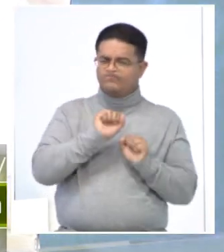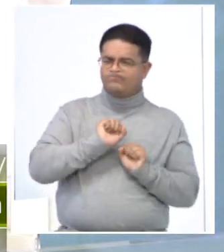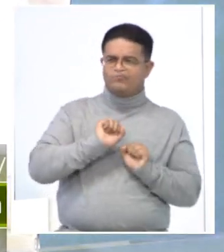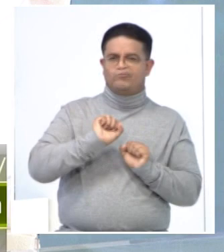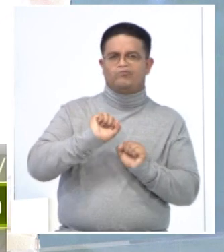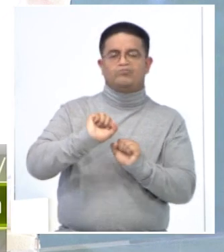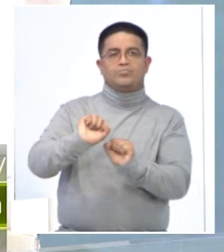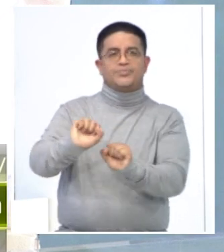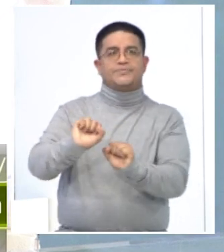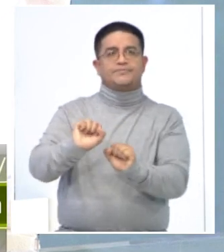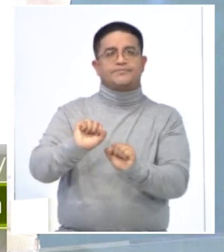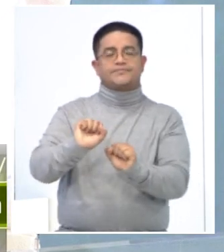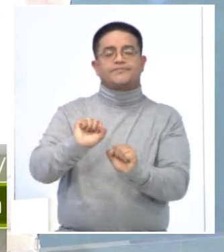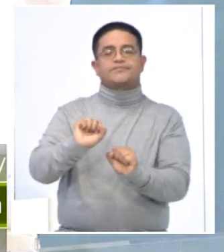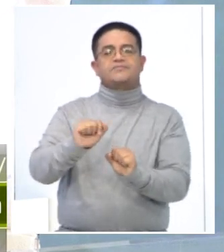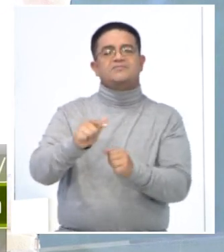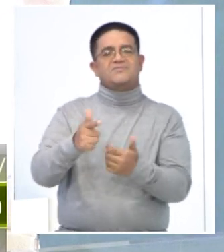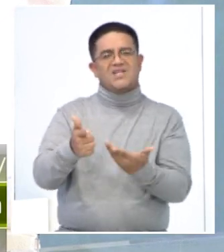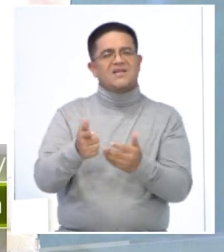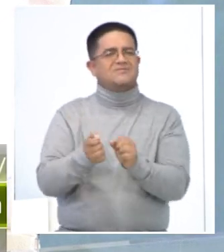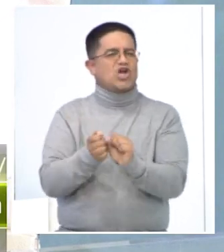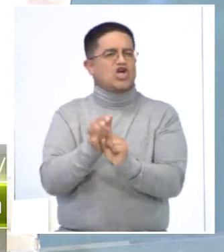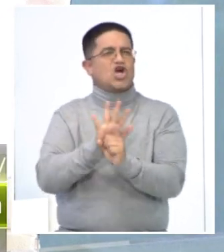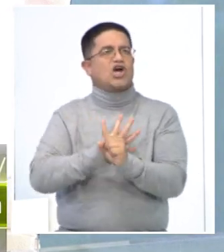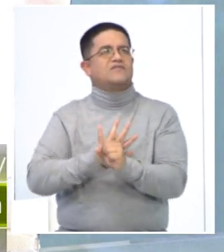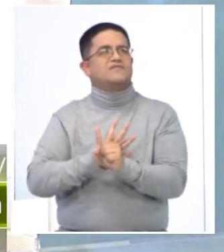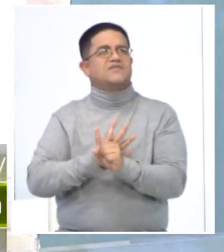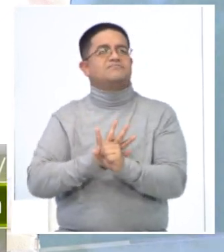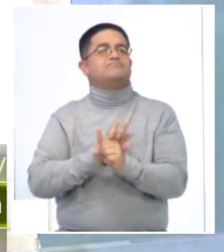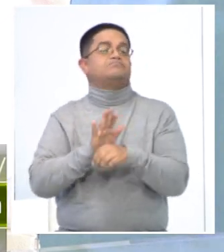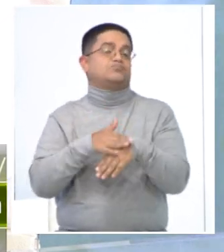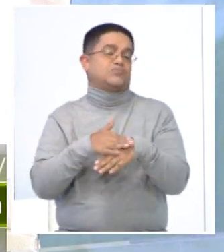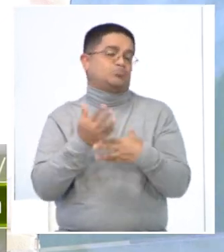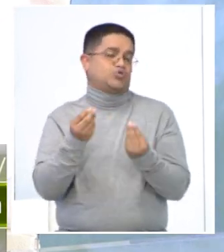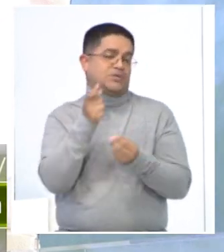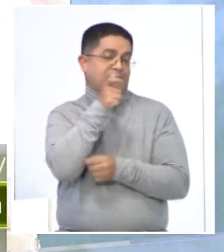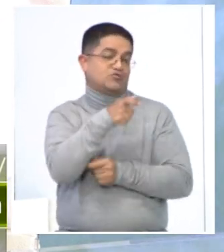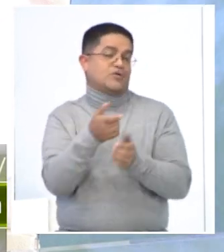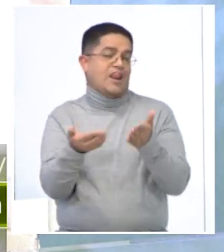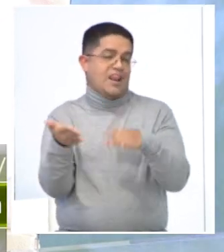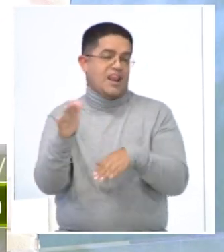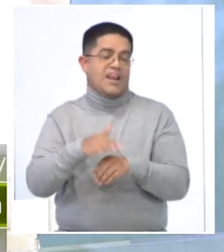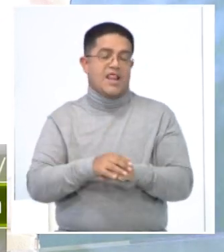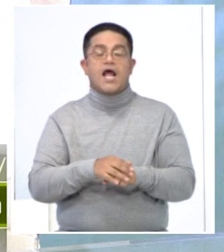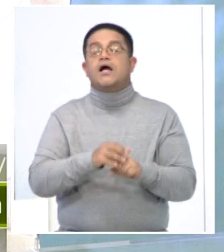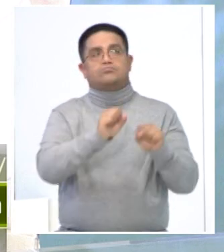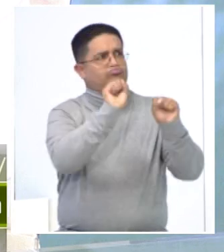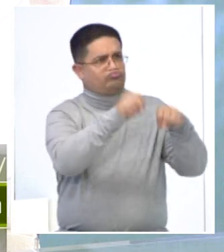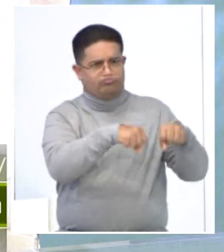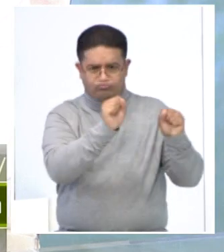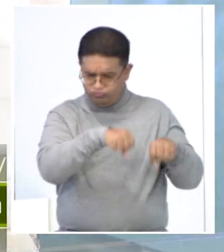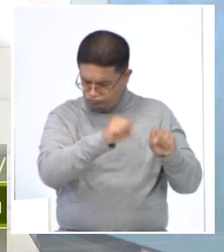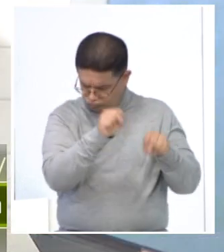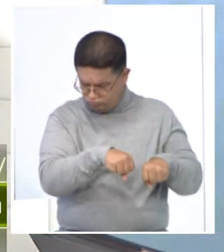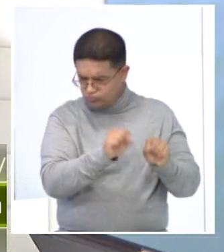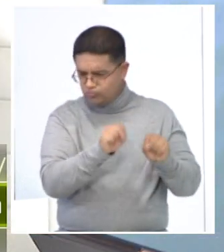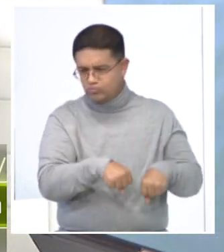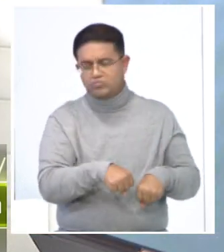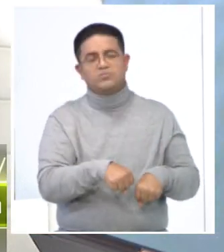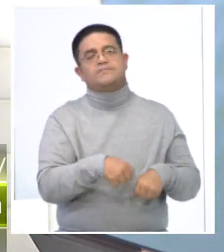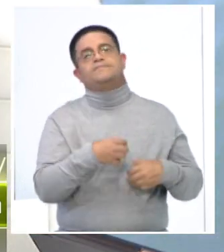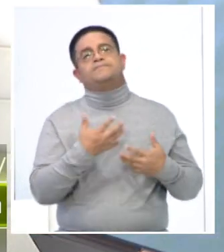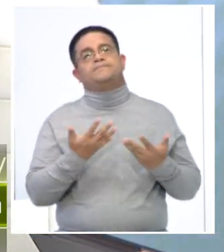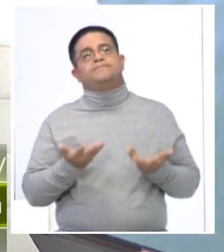o esas señales graves que nos daba el cov Incluso el fallecimiento de muchas personas realmente sí desde el punto de vista médico Sí